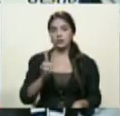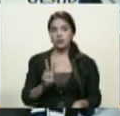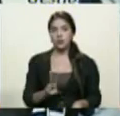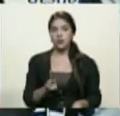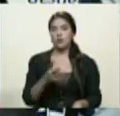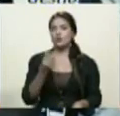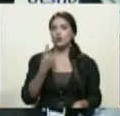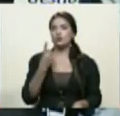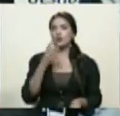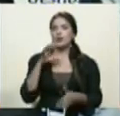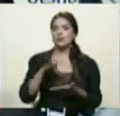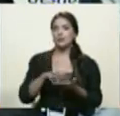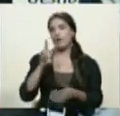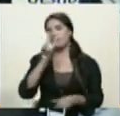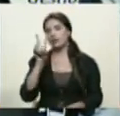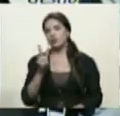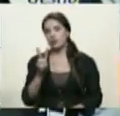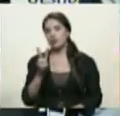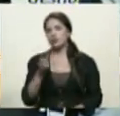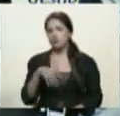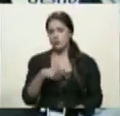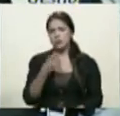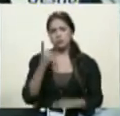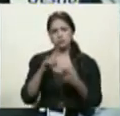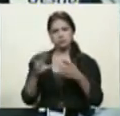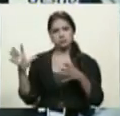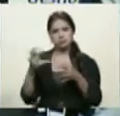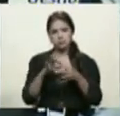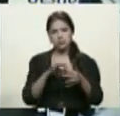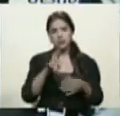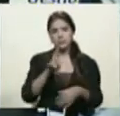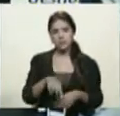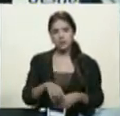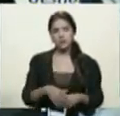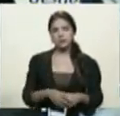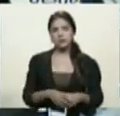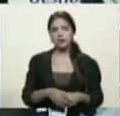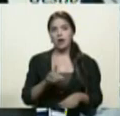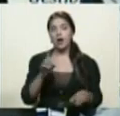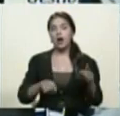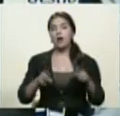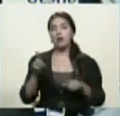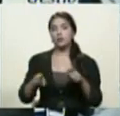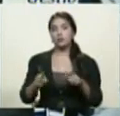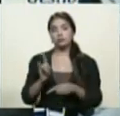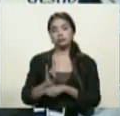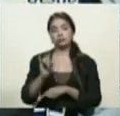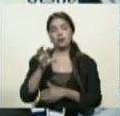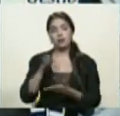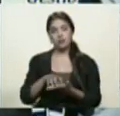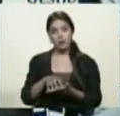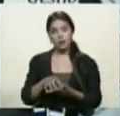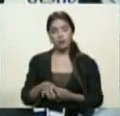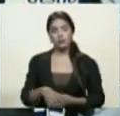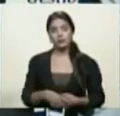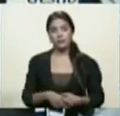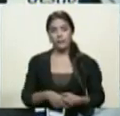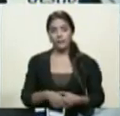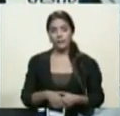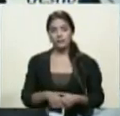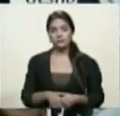solamente del estado venezolano yo pudiera involucrar a factores que han apresado el estado de